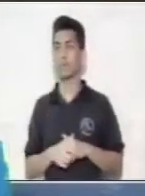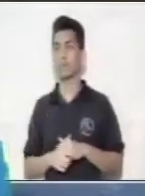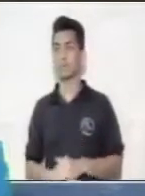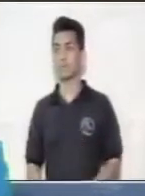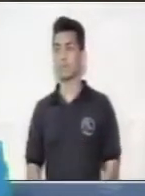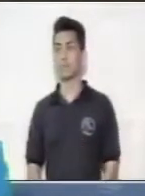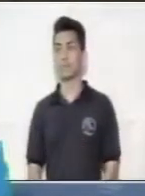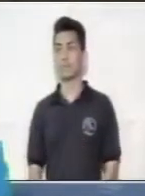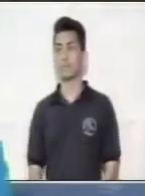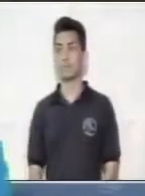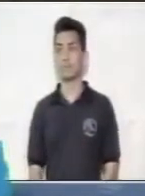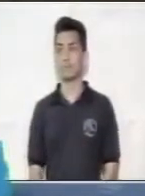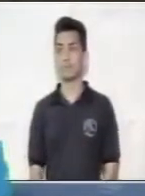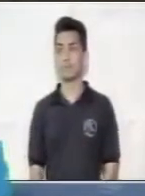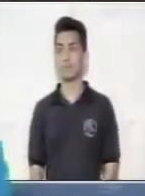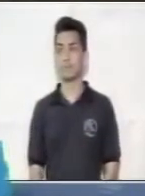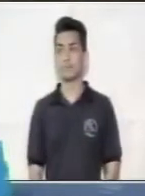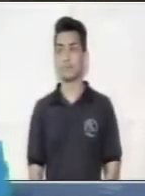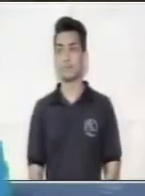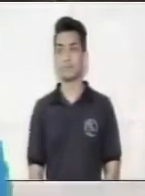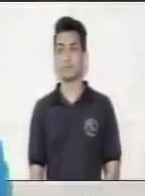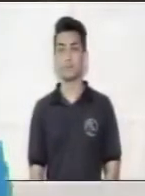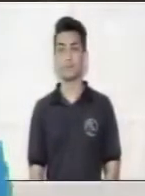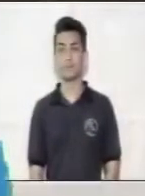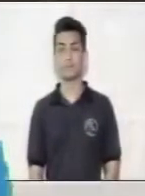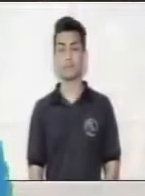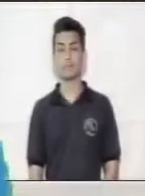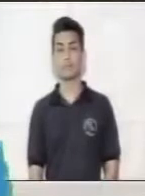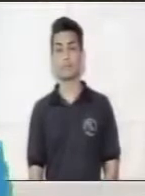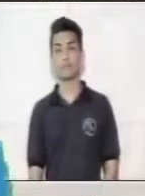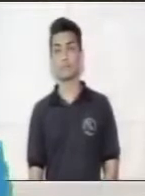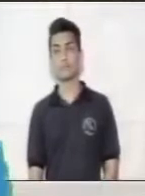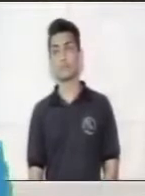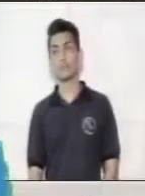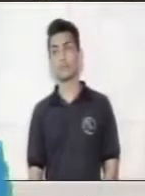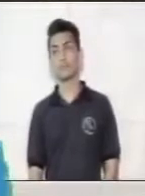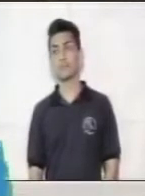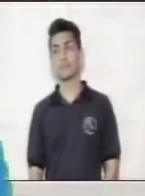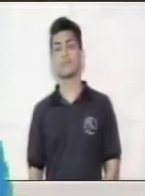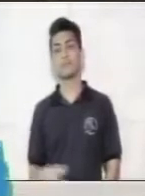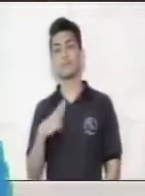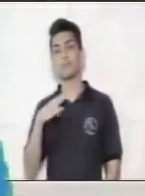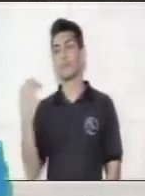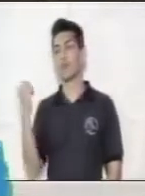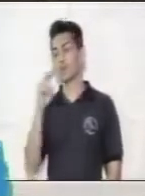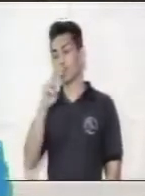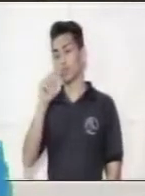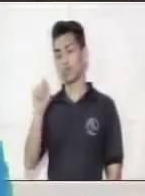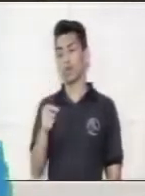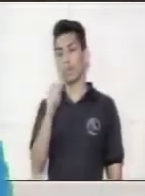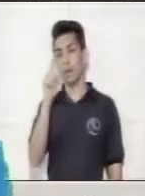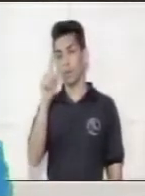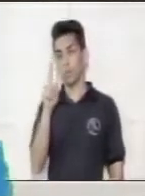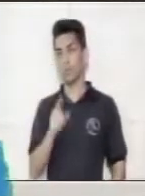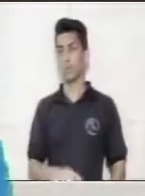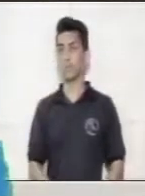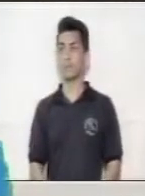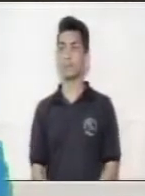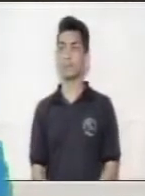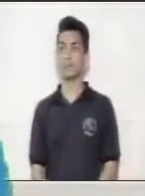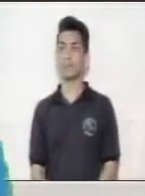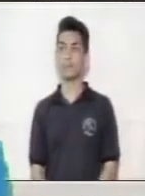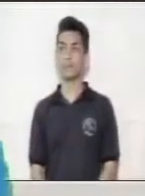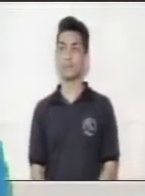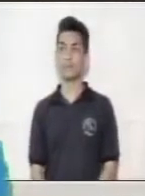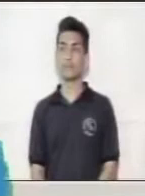¿sí? Entonces ahí tenemos nuestro vector con coordenadas 2,1.